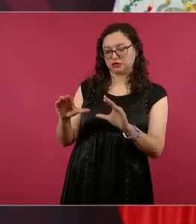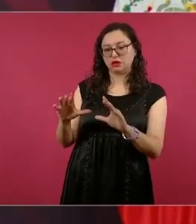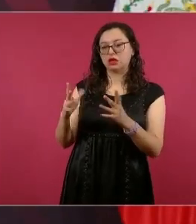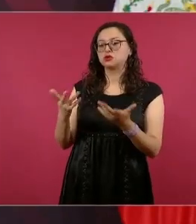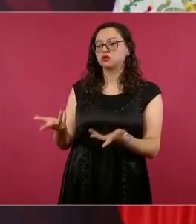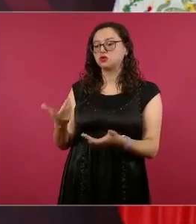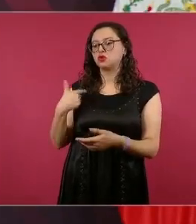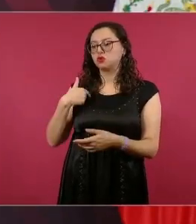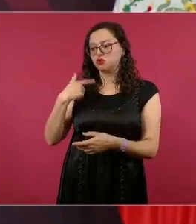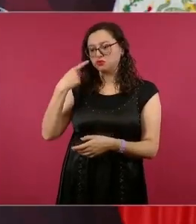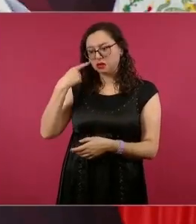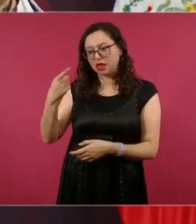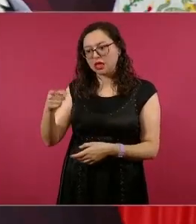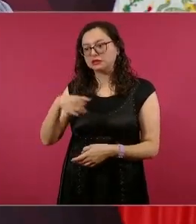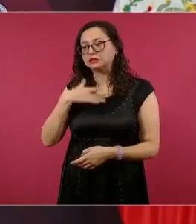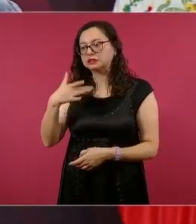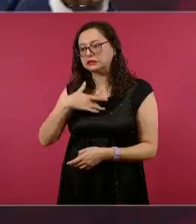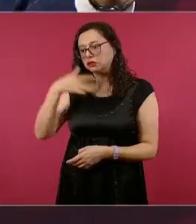informar.